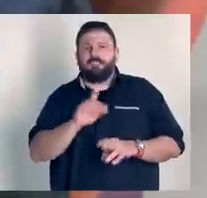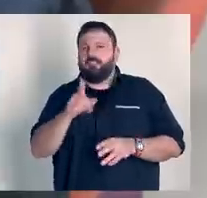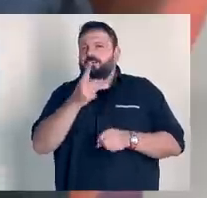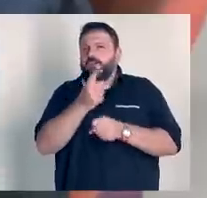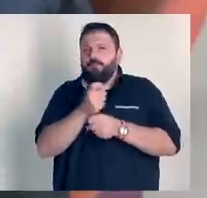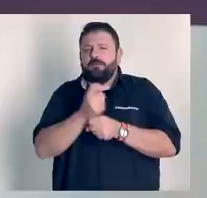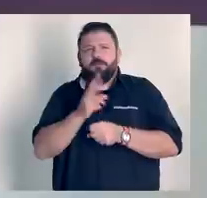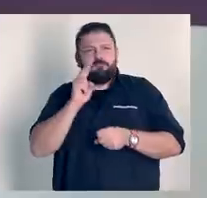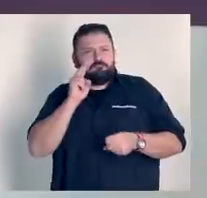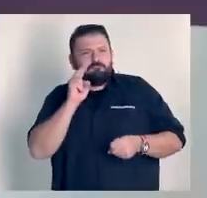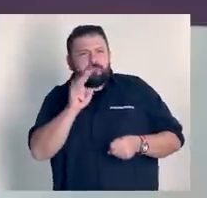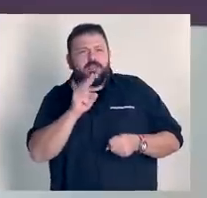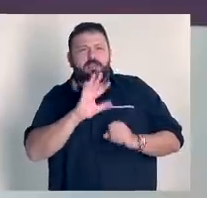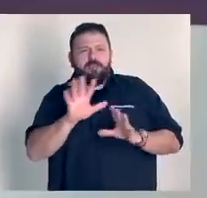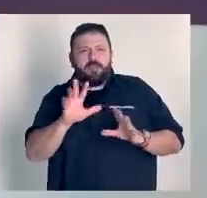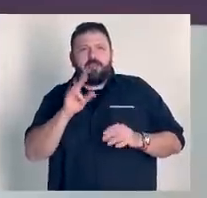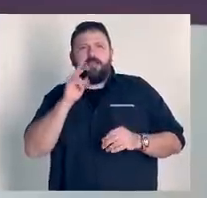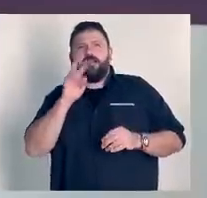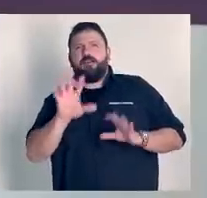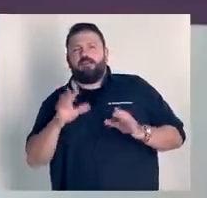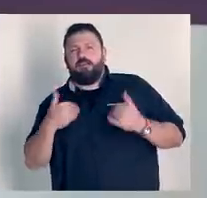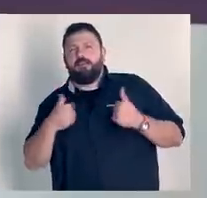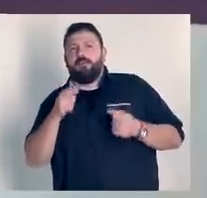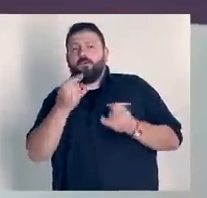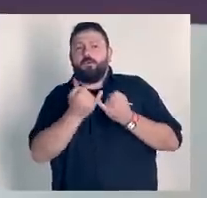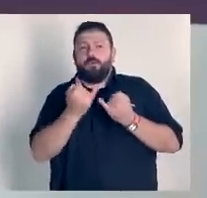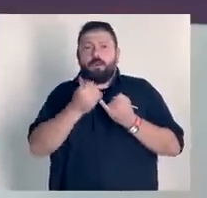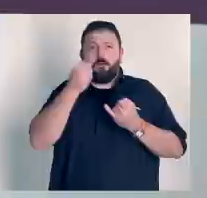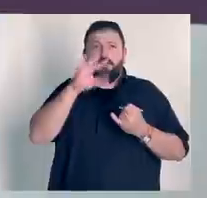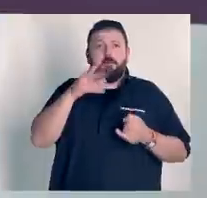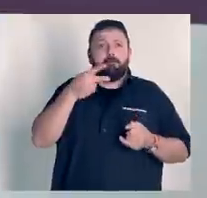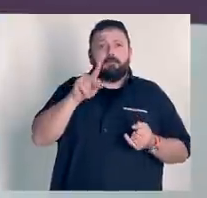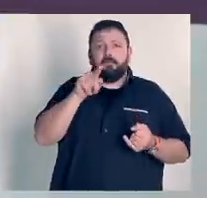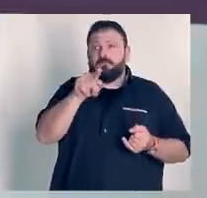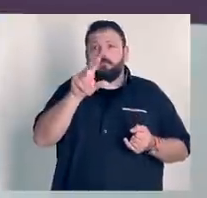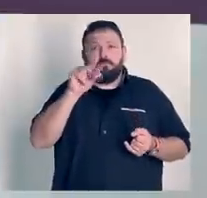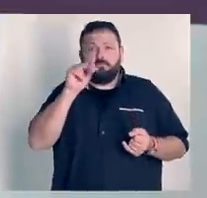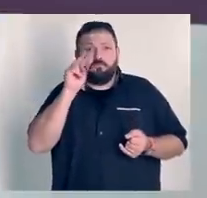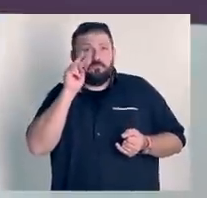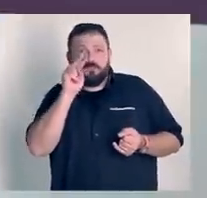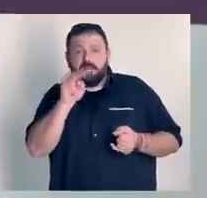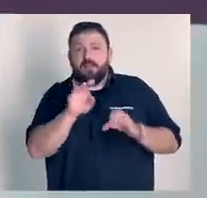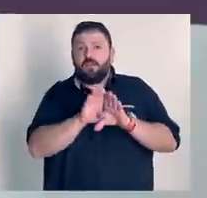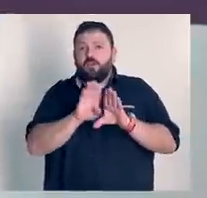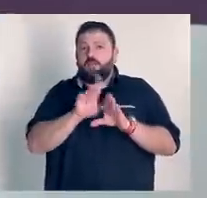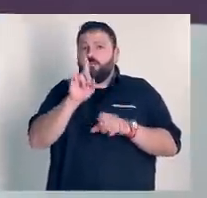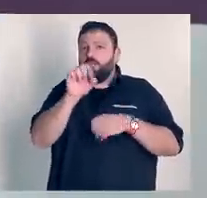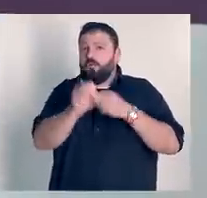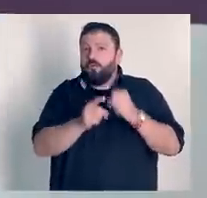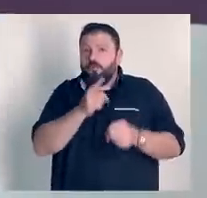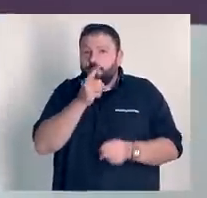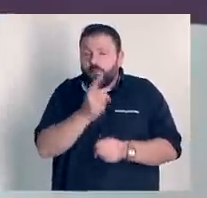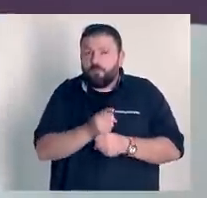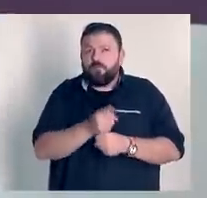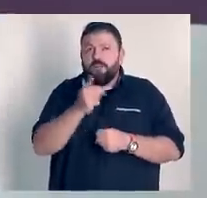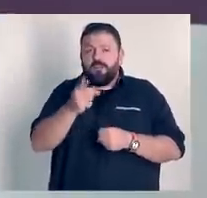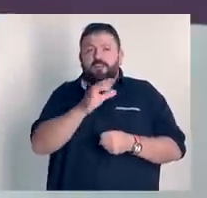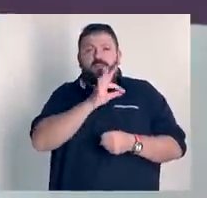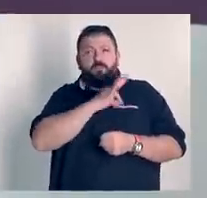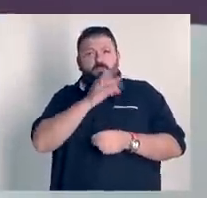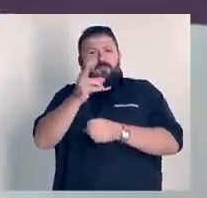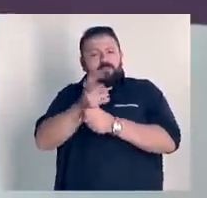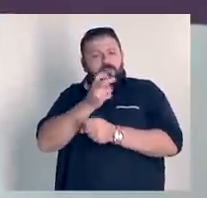la veas, tú ya que formas parte de OmniLife. Pero si no lo estás viendo como una oportunidad increíble de invitar a